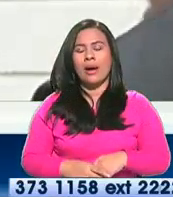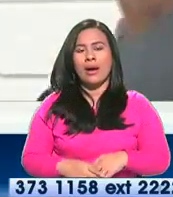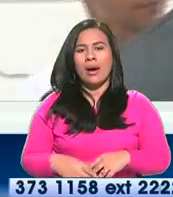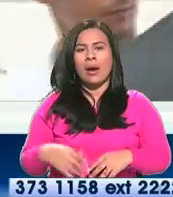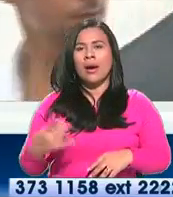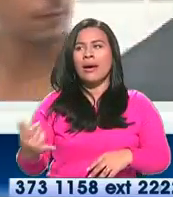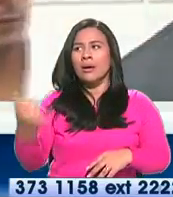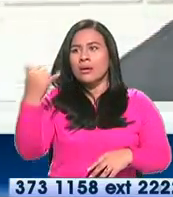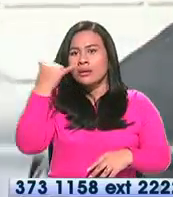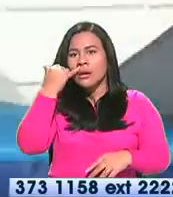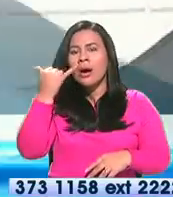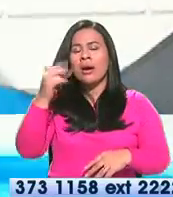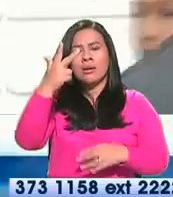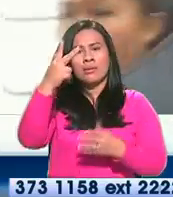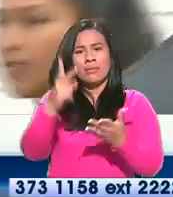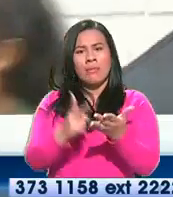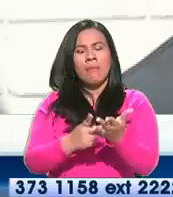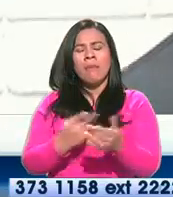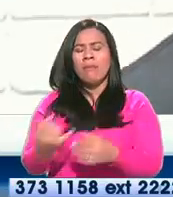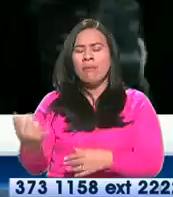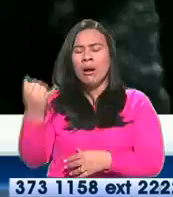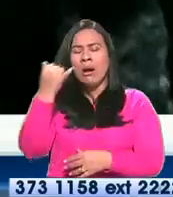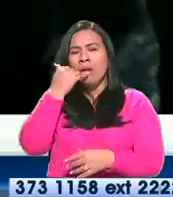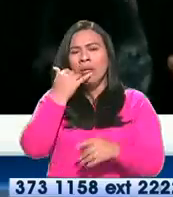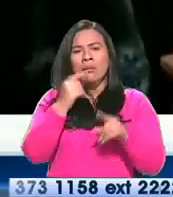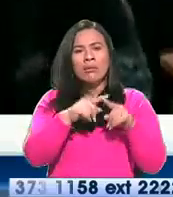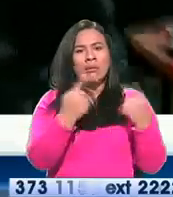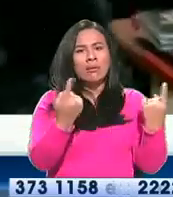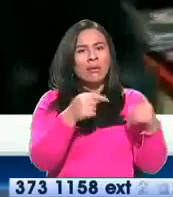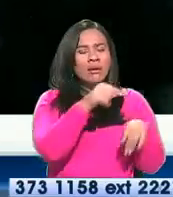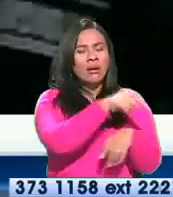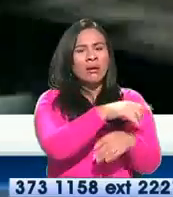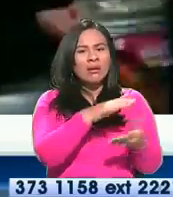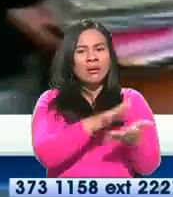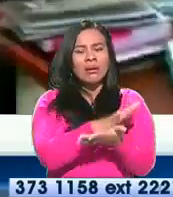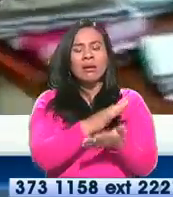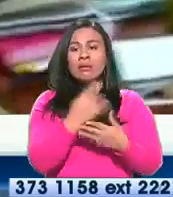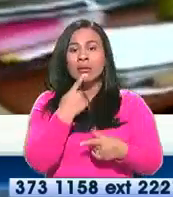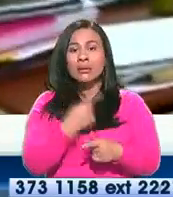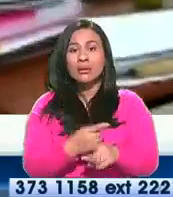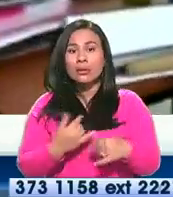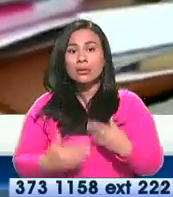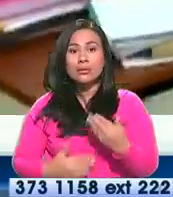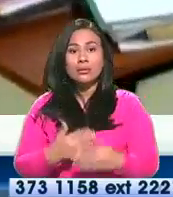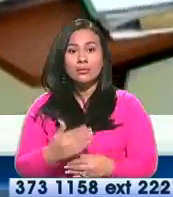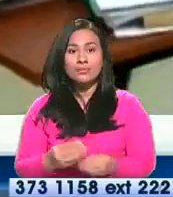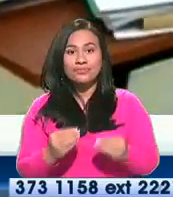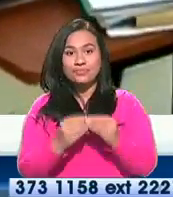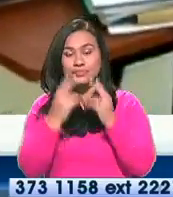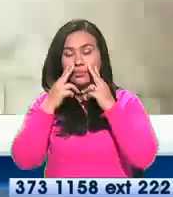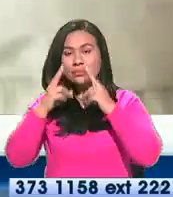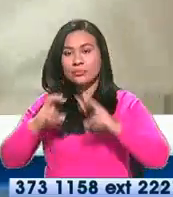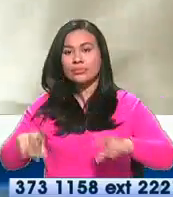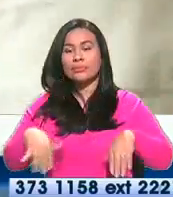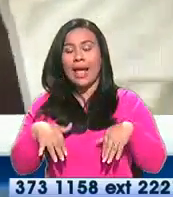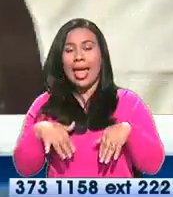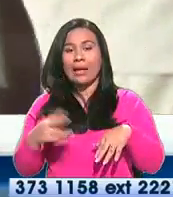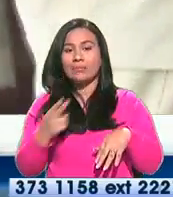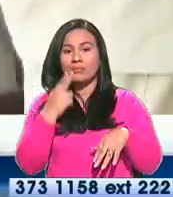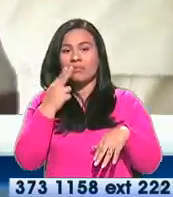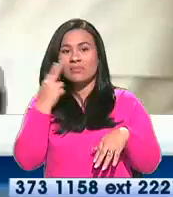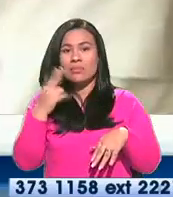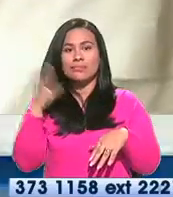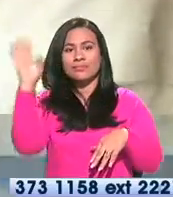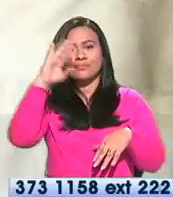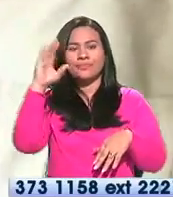es la tercera amenaza que recibe esta unidad educativa, por lo que nosotros tomamos el debido procedimiento realizando el registro con nuestros canes. Tras varios